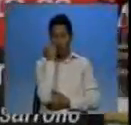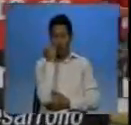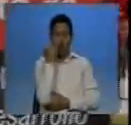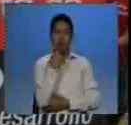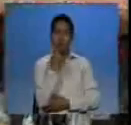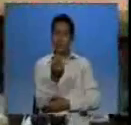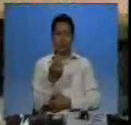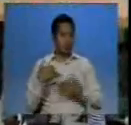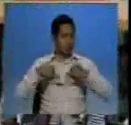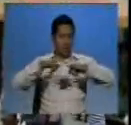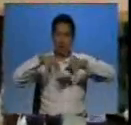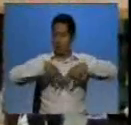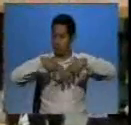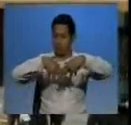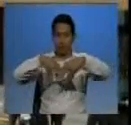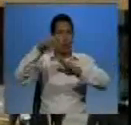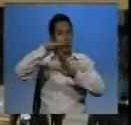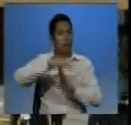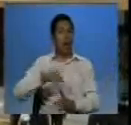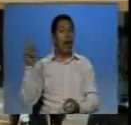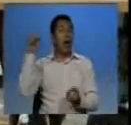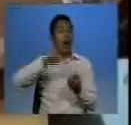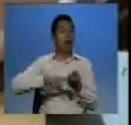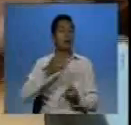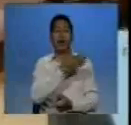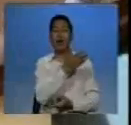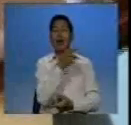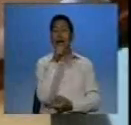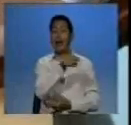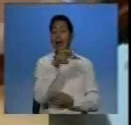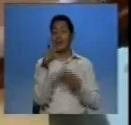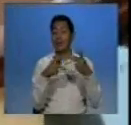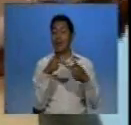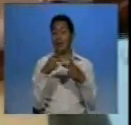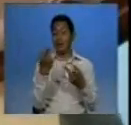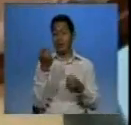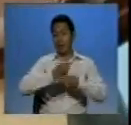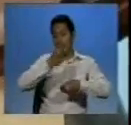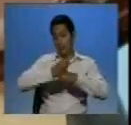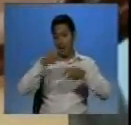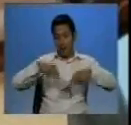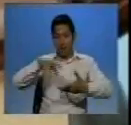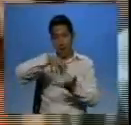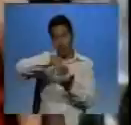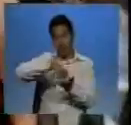otras manifestaciones pacíficas hasta que, según ellos, el funcionario trabaje por el territorio.